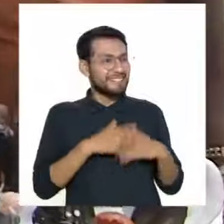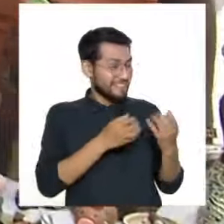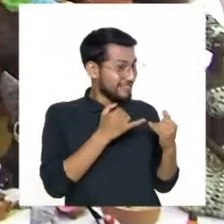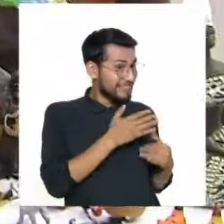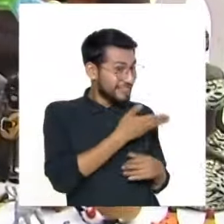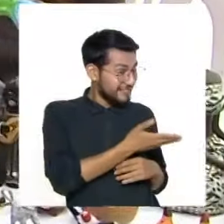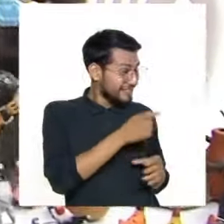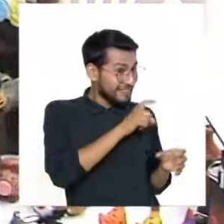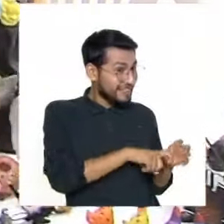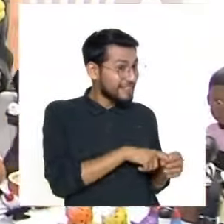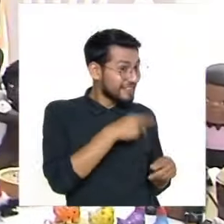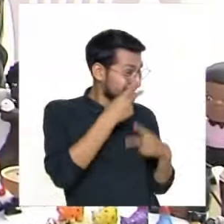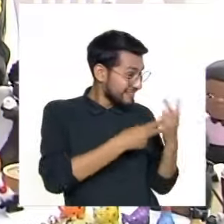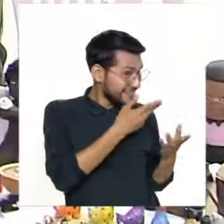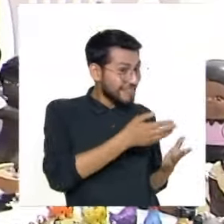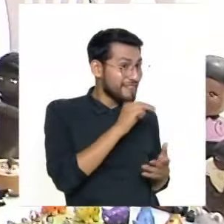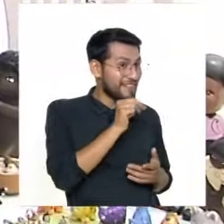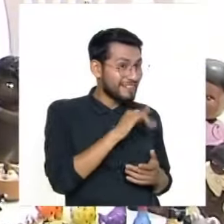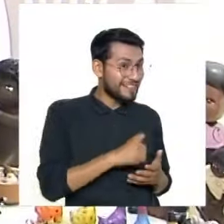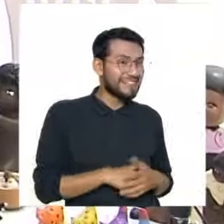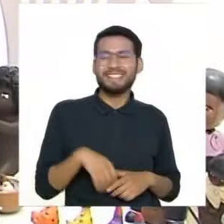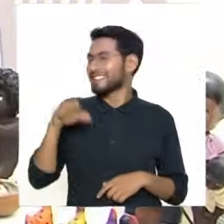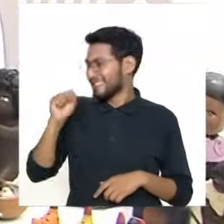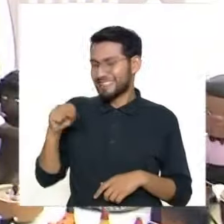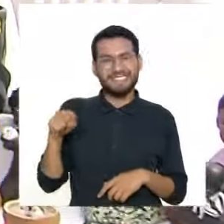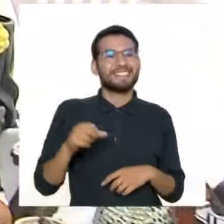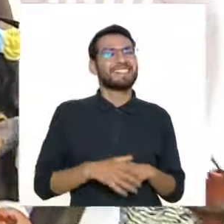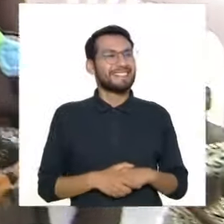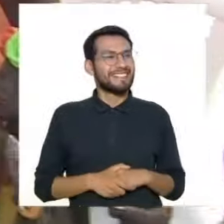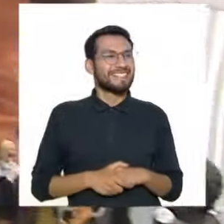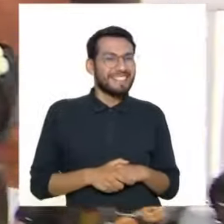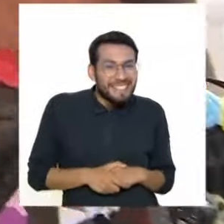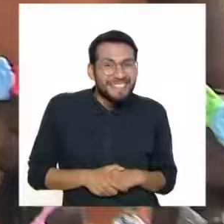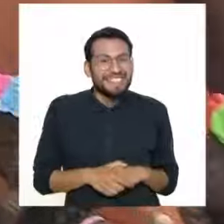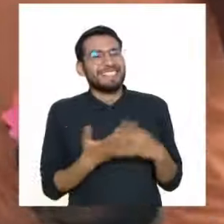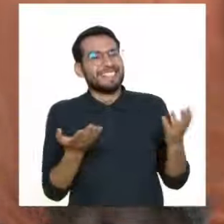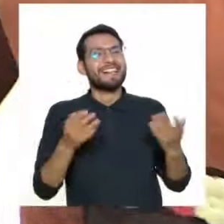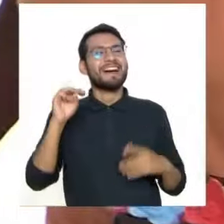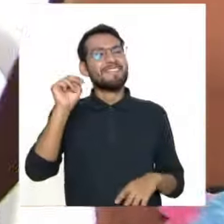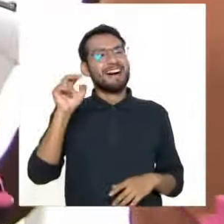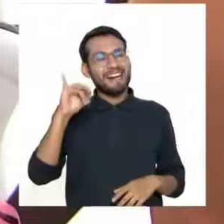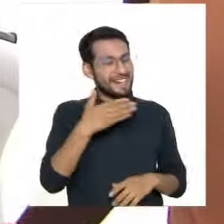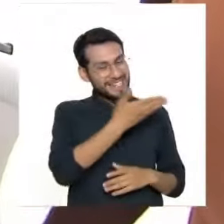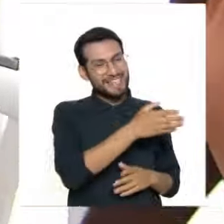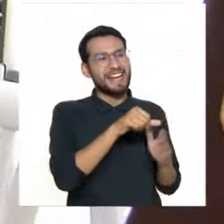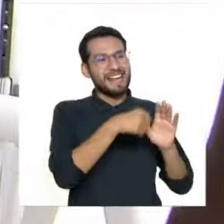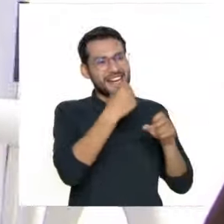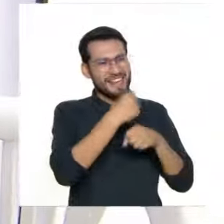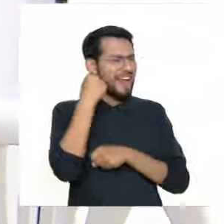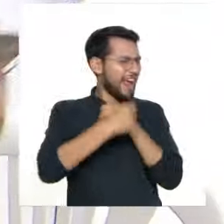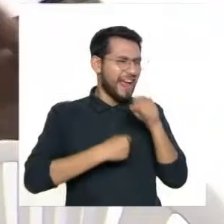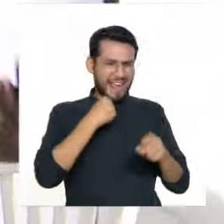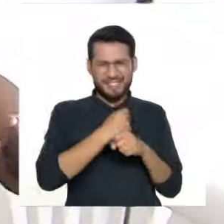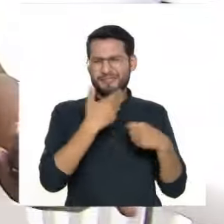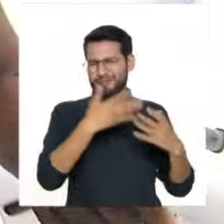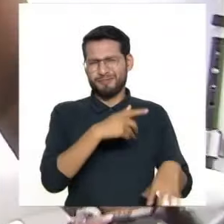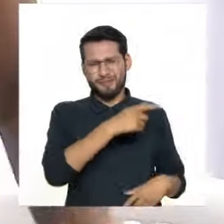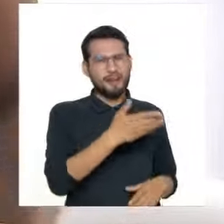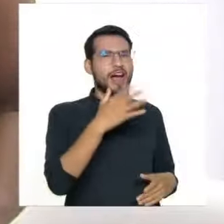también aquí visitando a Sí este María marit es una artesana de muchos años